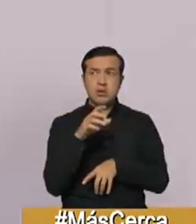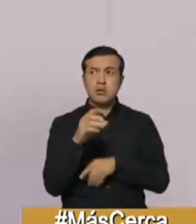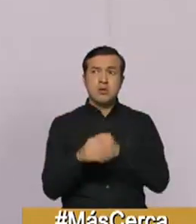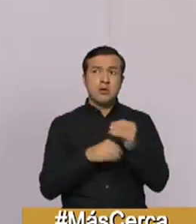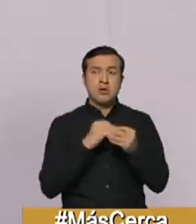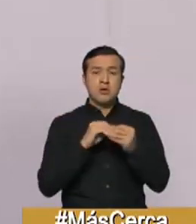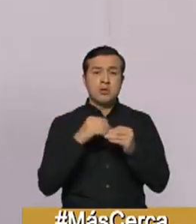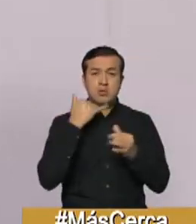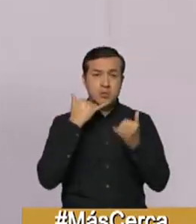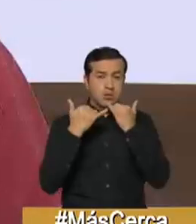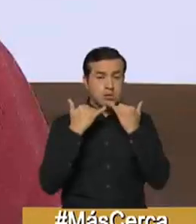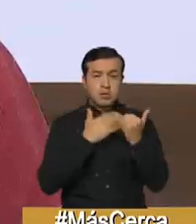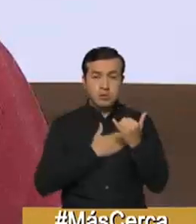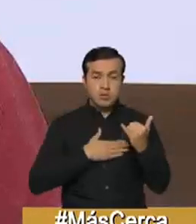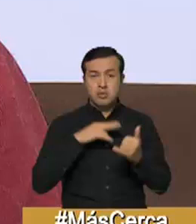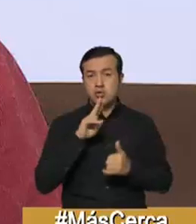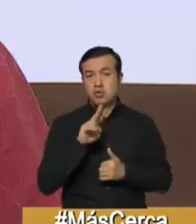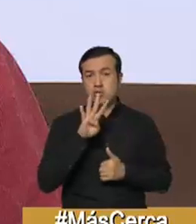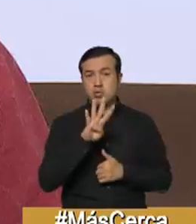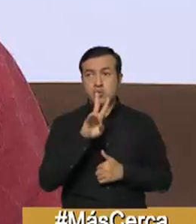los teléfonos, por favor?